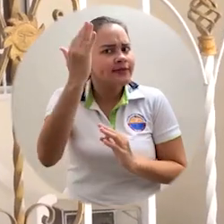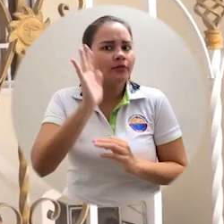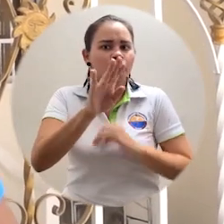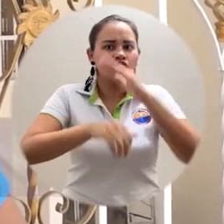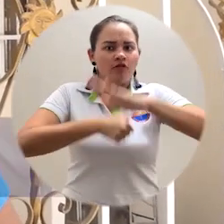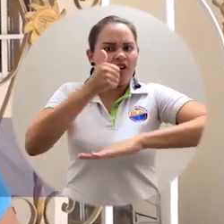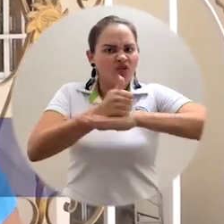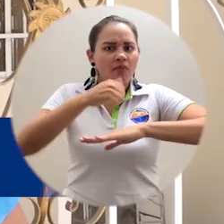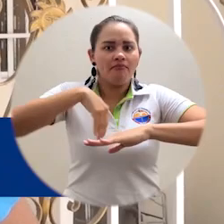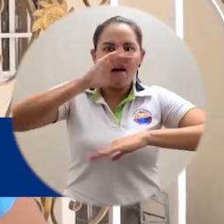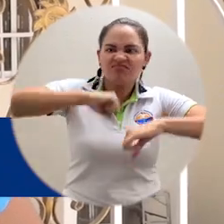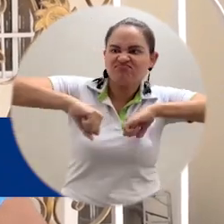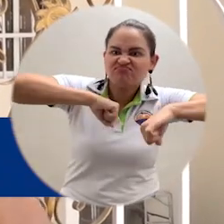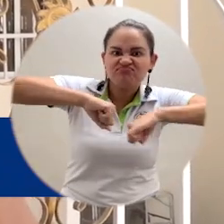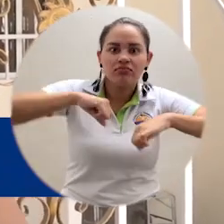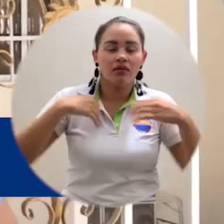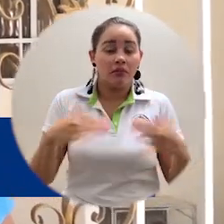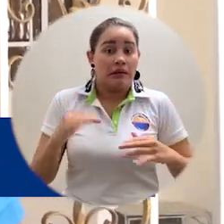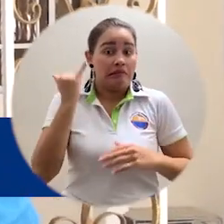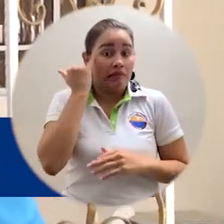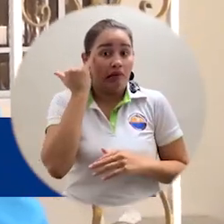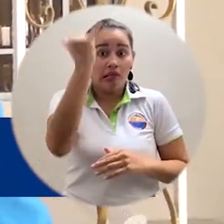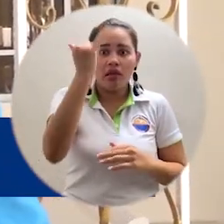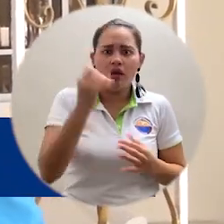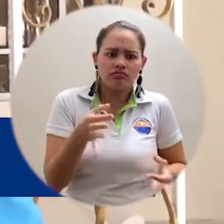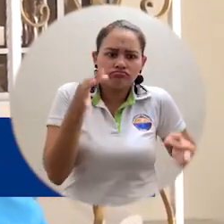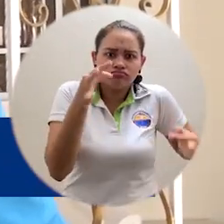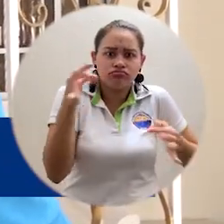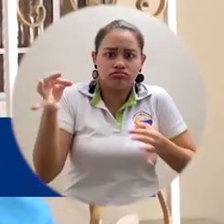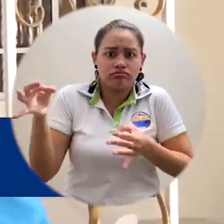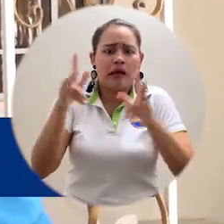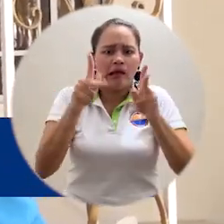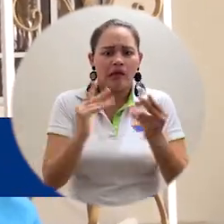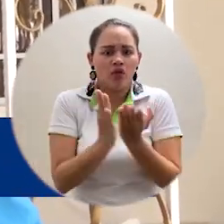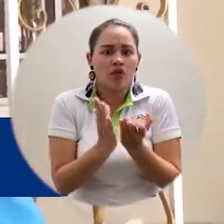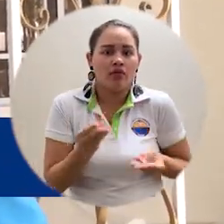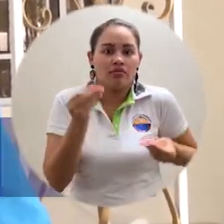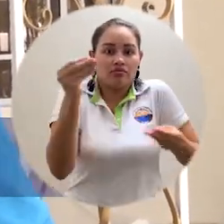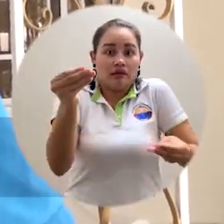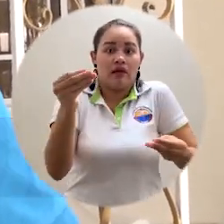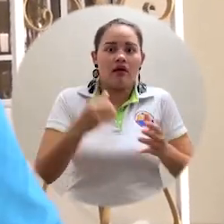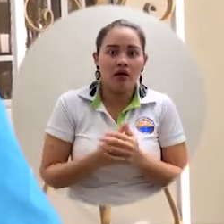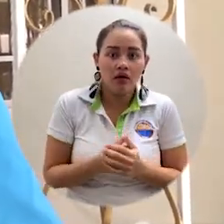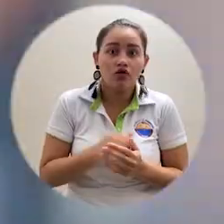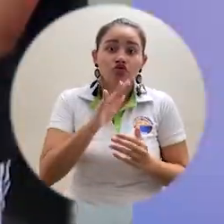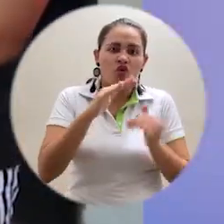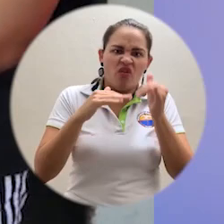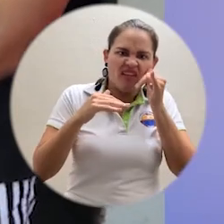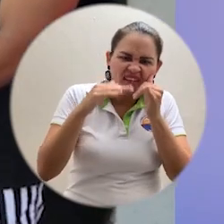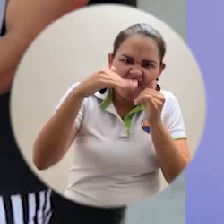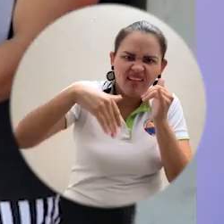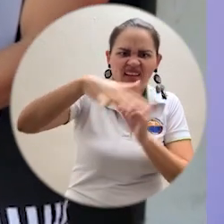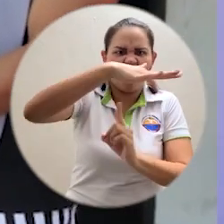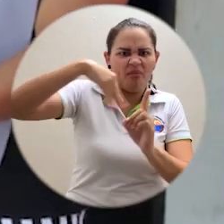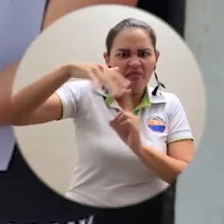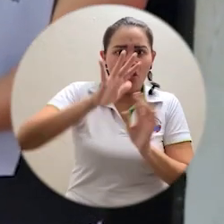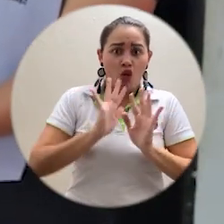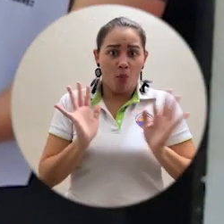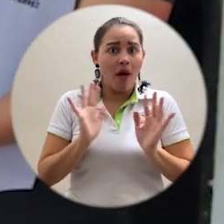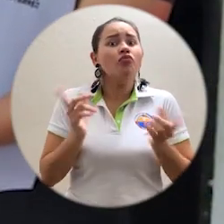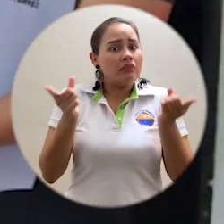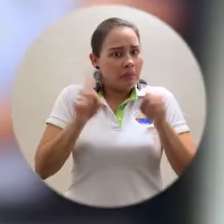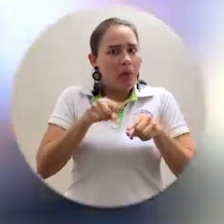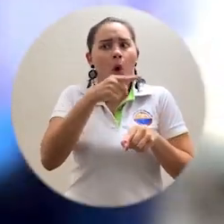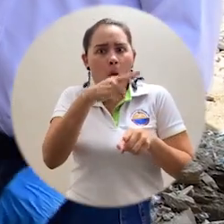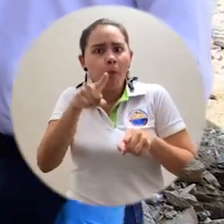ocasiones. Ponderable de todo punto de vista la actitud y la iniciativa que ha tenido el rector con los estudiantes, no